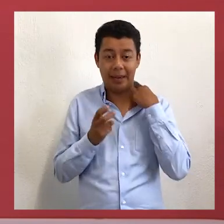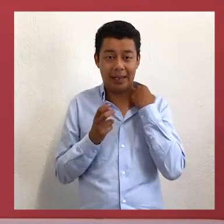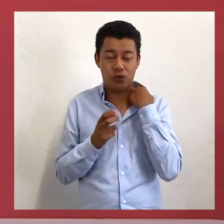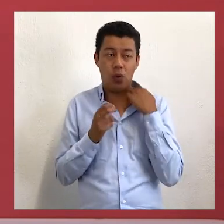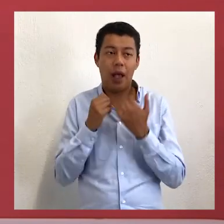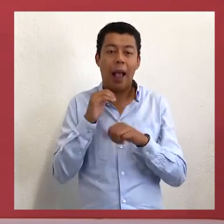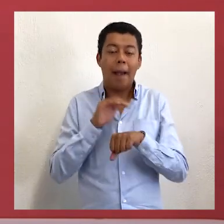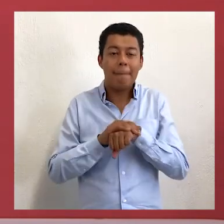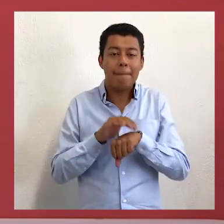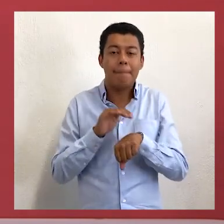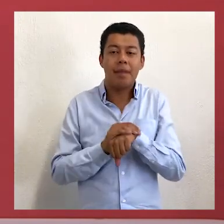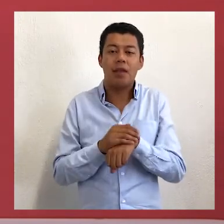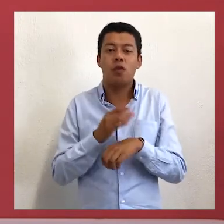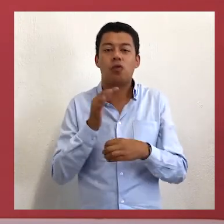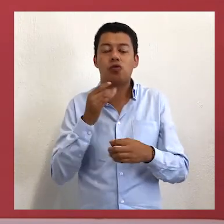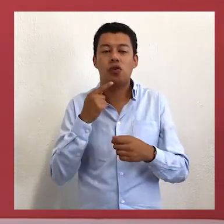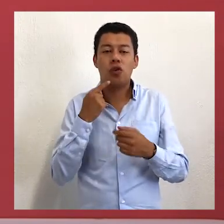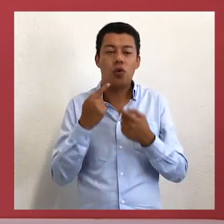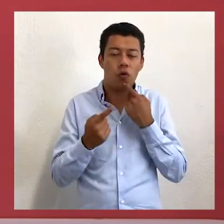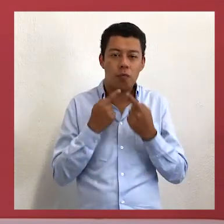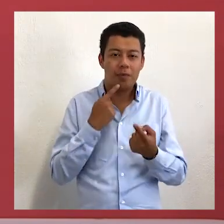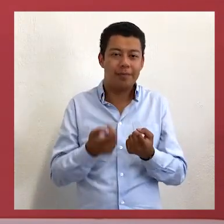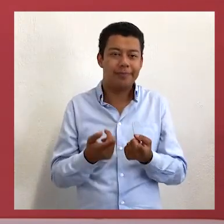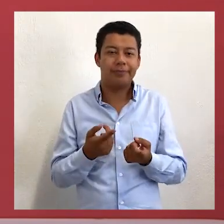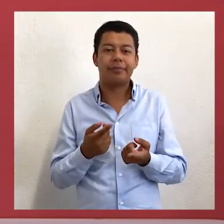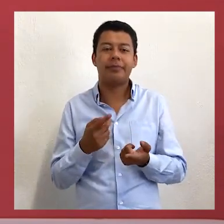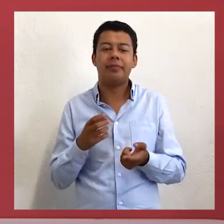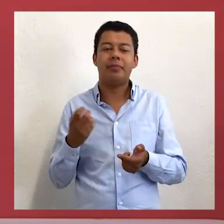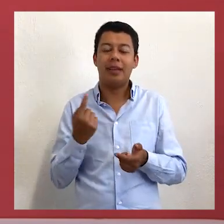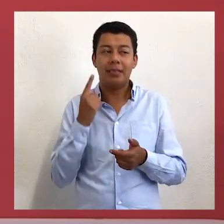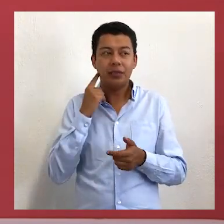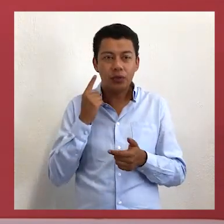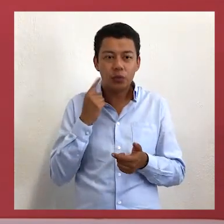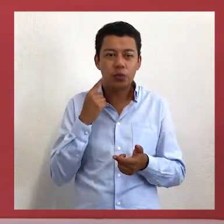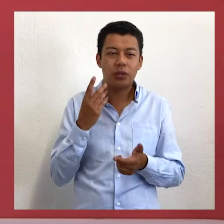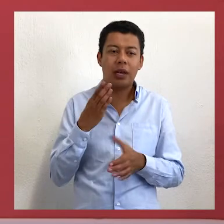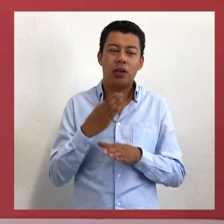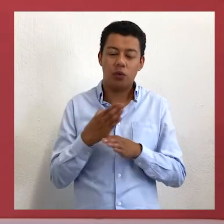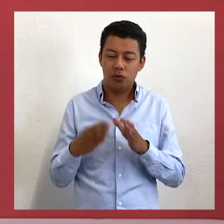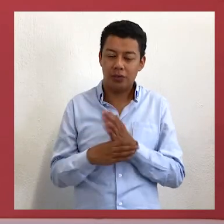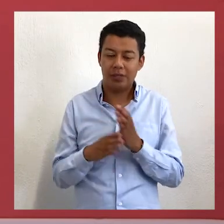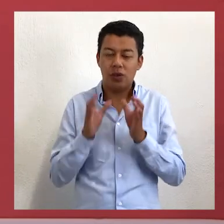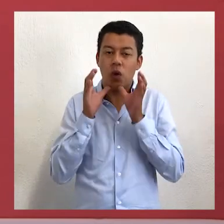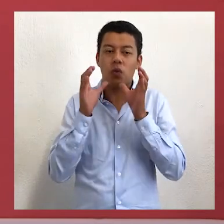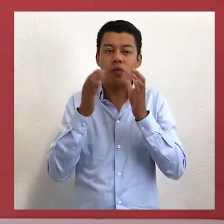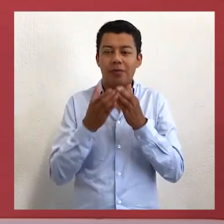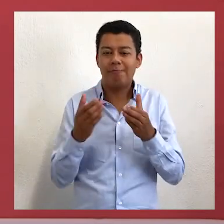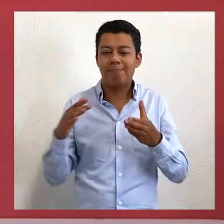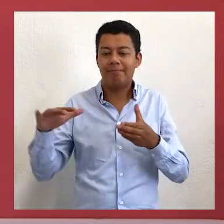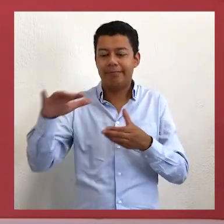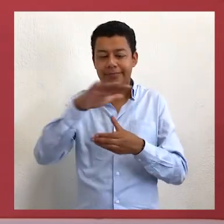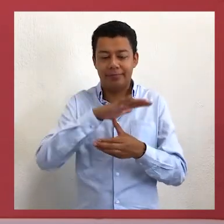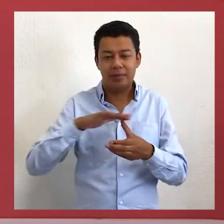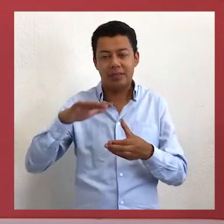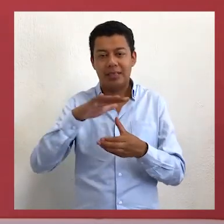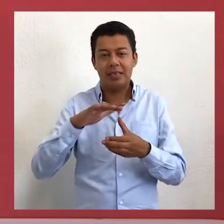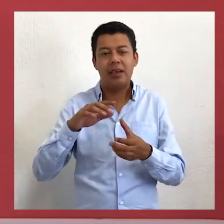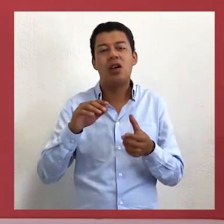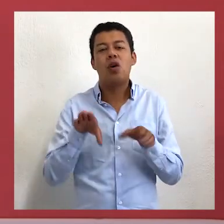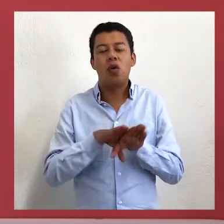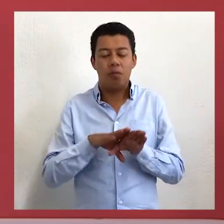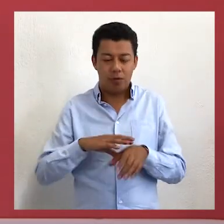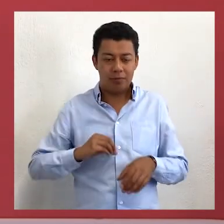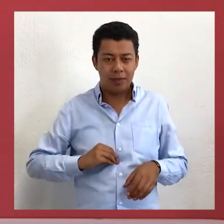los comentarios, el entorno en donde él empieza a desenvolver, pues también le influyen a generar su